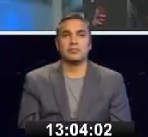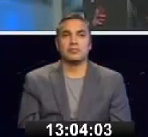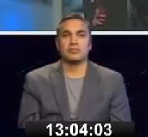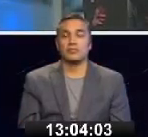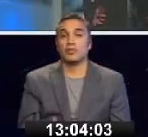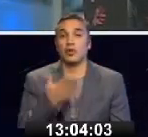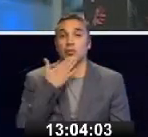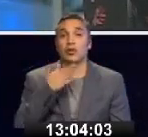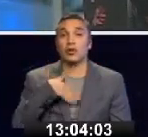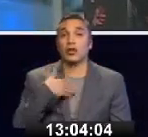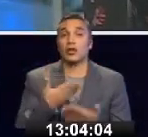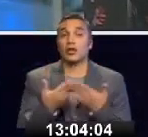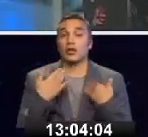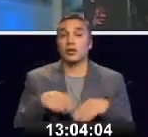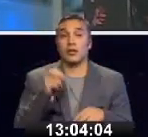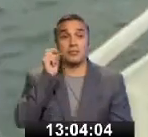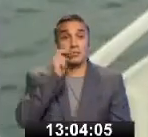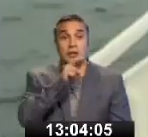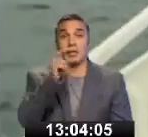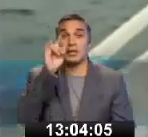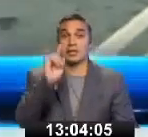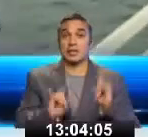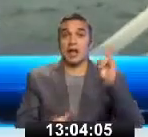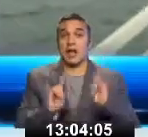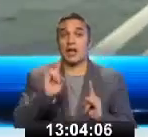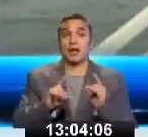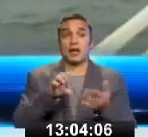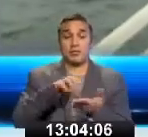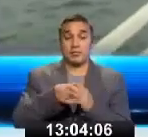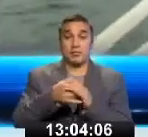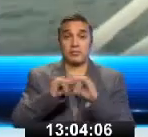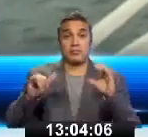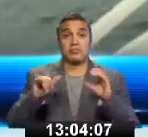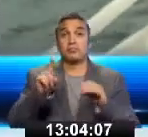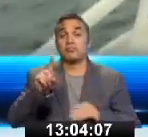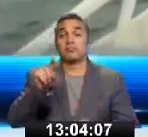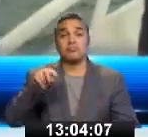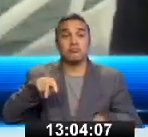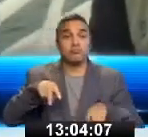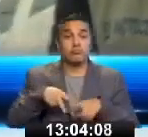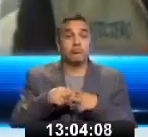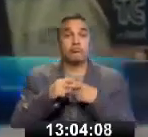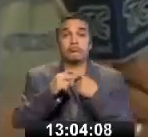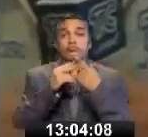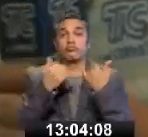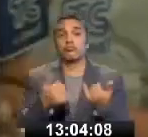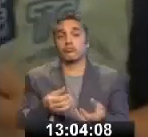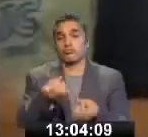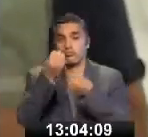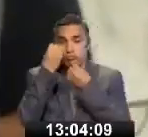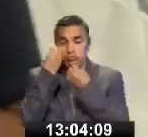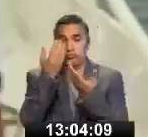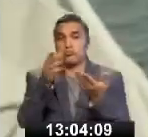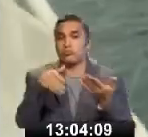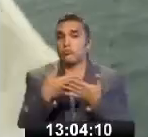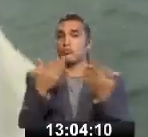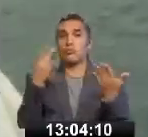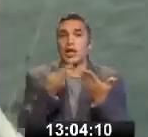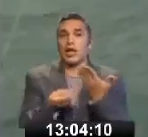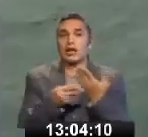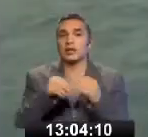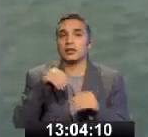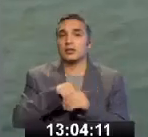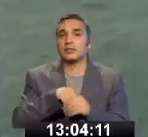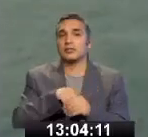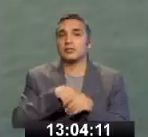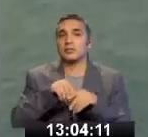Compañeros, ¿cómo están? Con esta hermosa vista de Salinas en la provincia de Santa Elena, de su malecón, damos inicio a este informe de todo lo que va a pasar